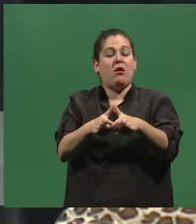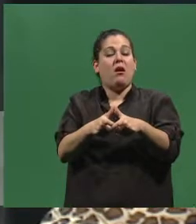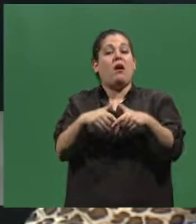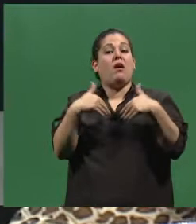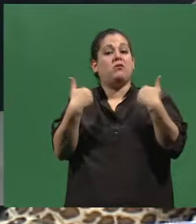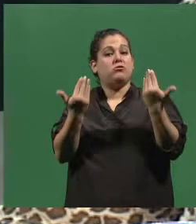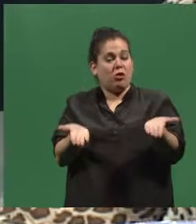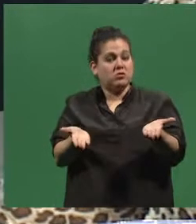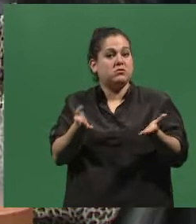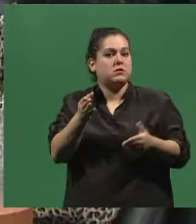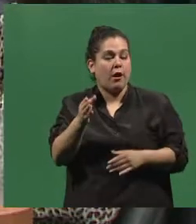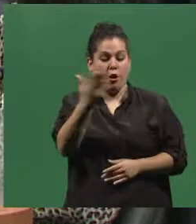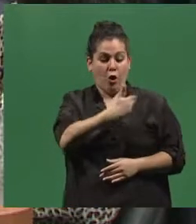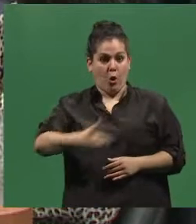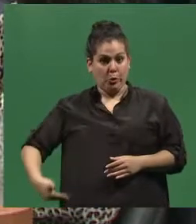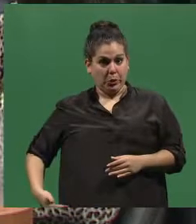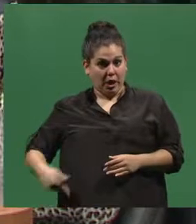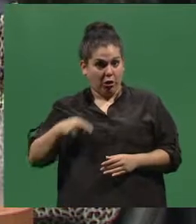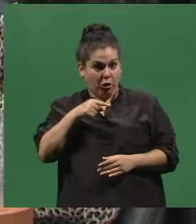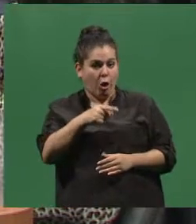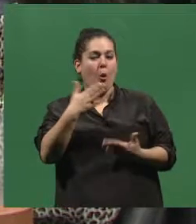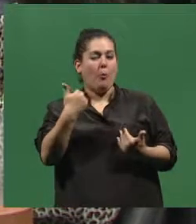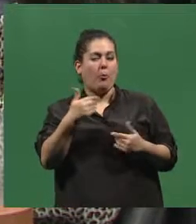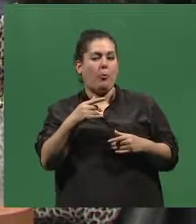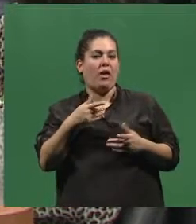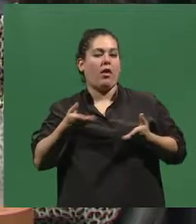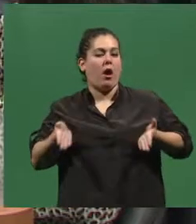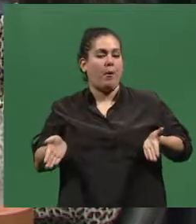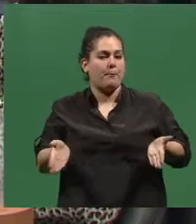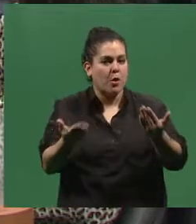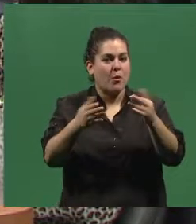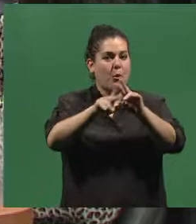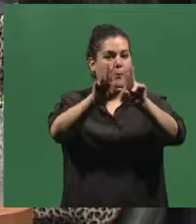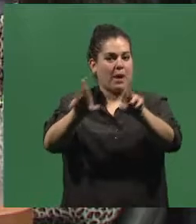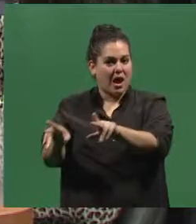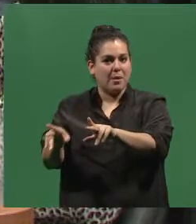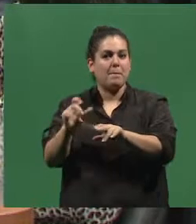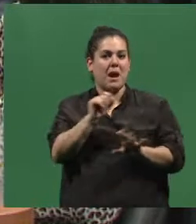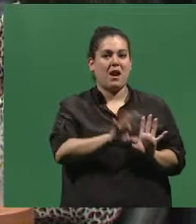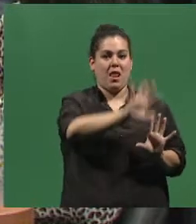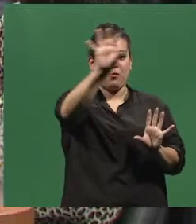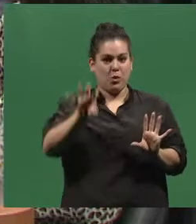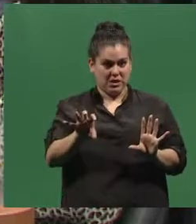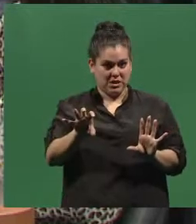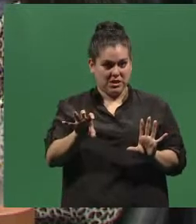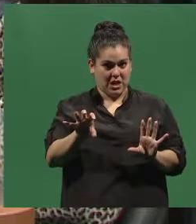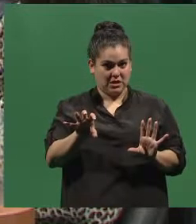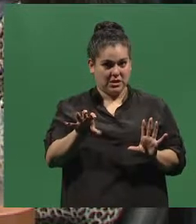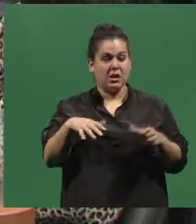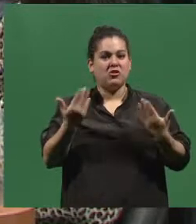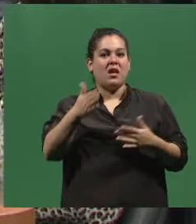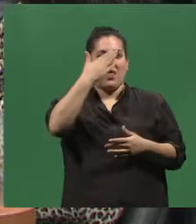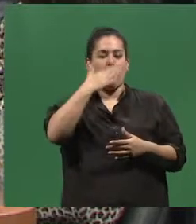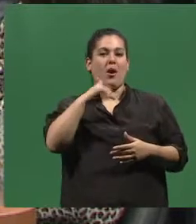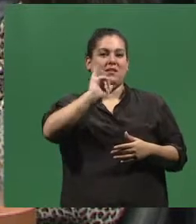lugar, digamos, el gobierno puede promover políticas a nivel federal. De esa manera